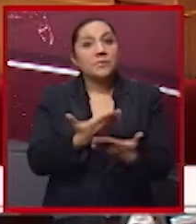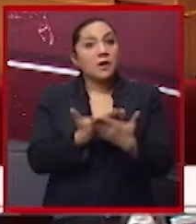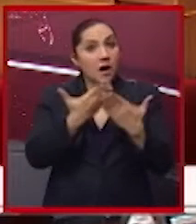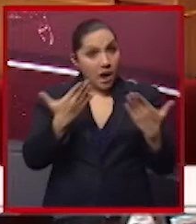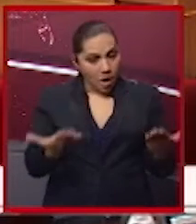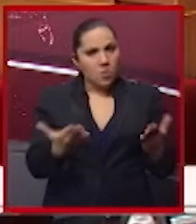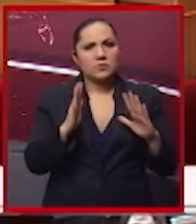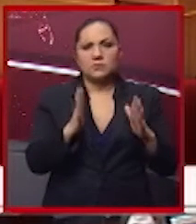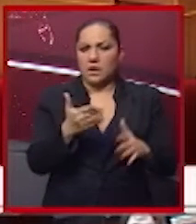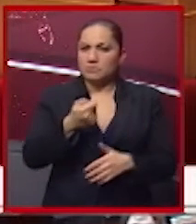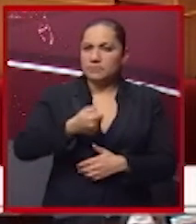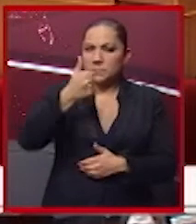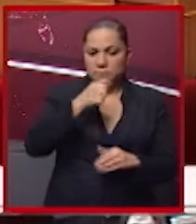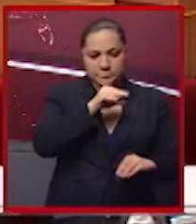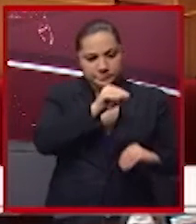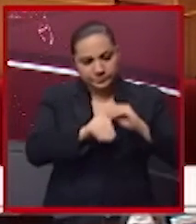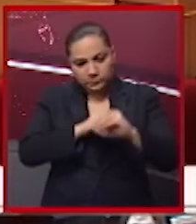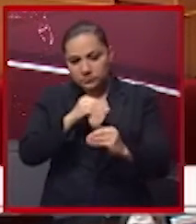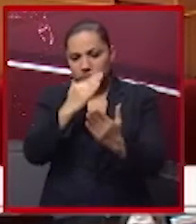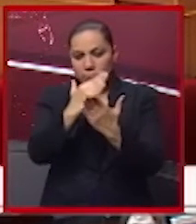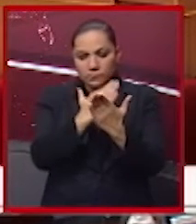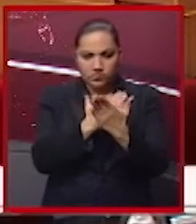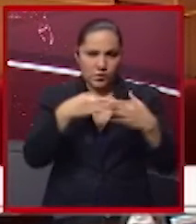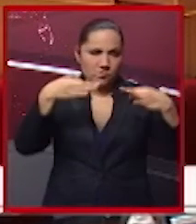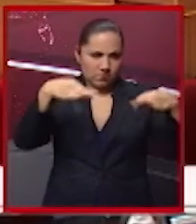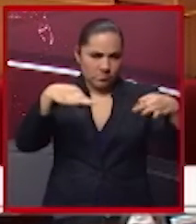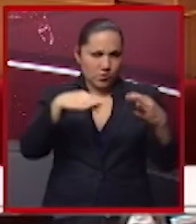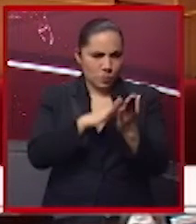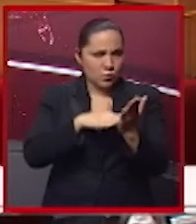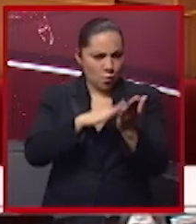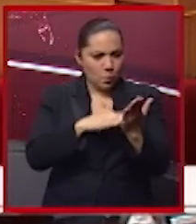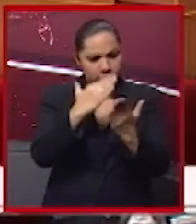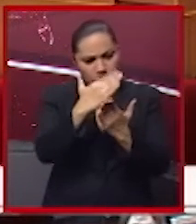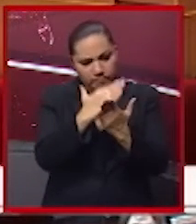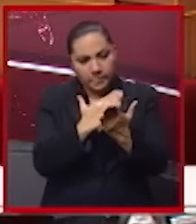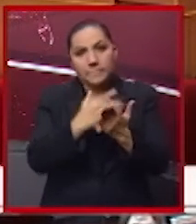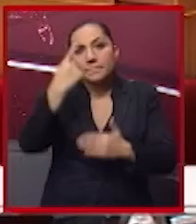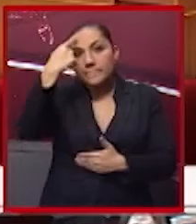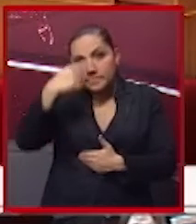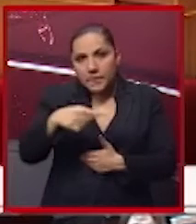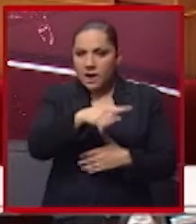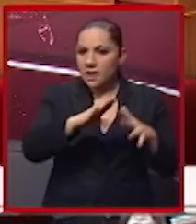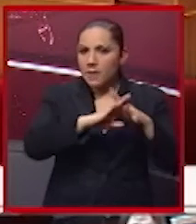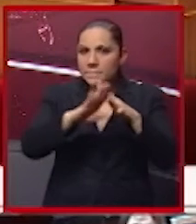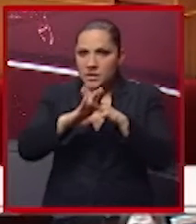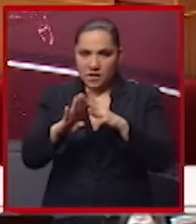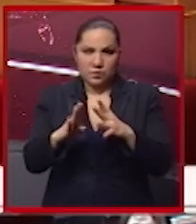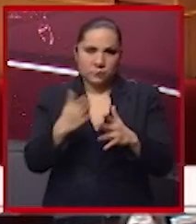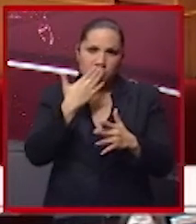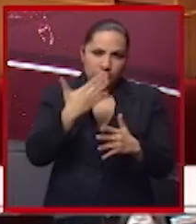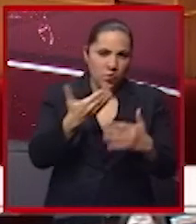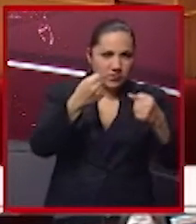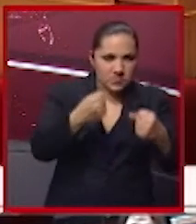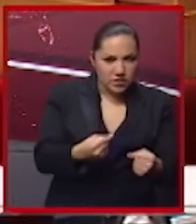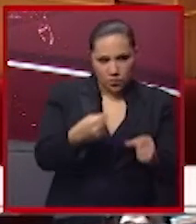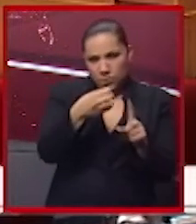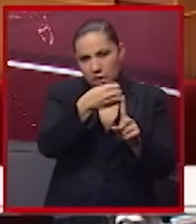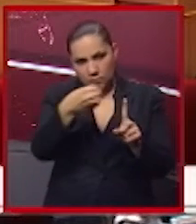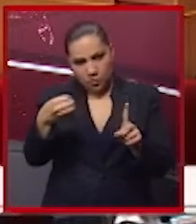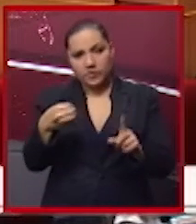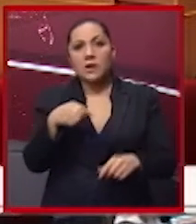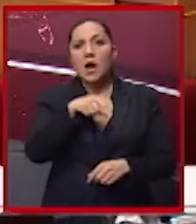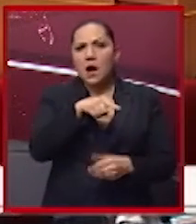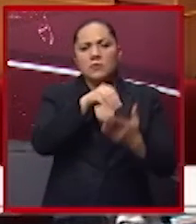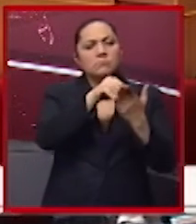de gobernanza global en materia de migración. Un instrumento que reconoce, en primer lugar, los derechos de